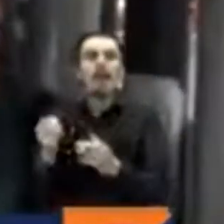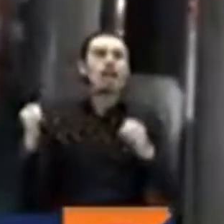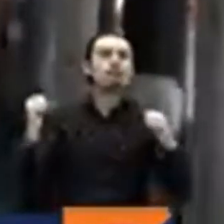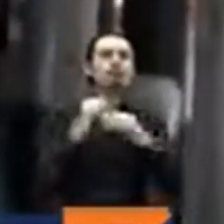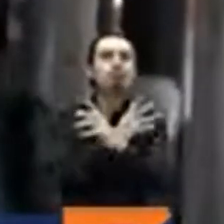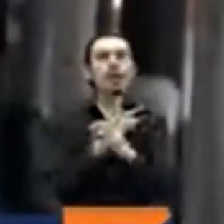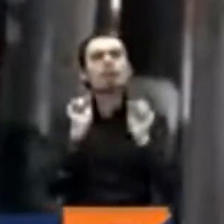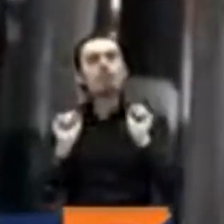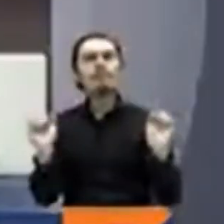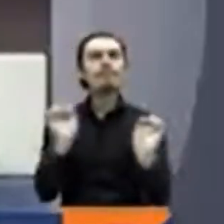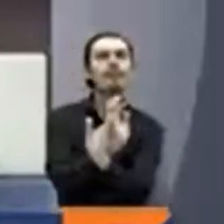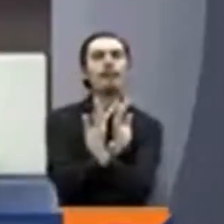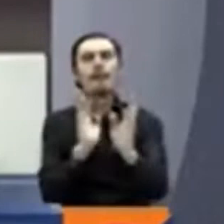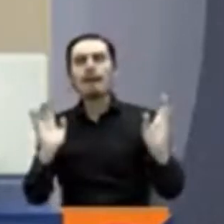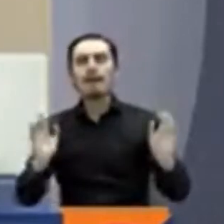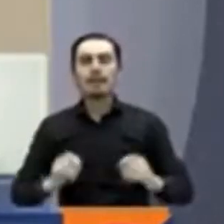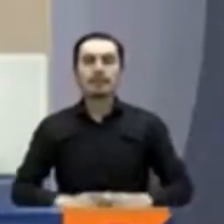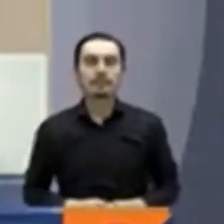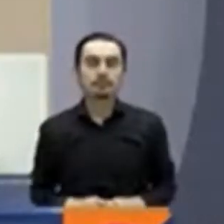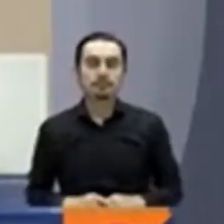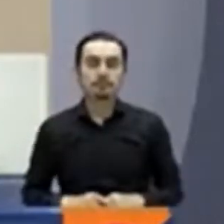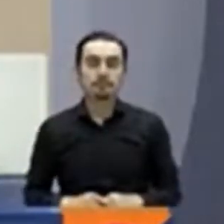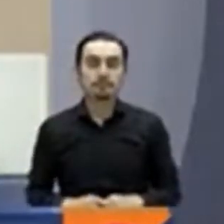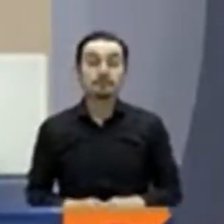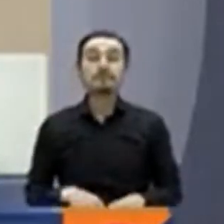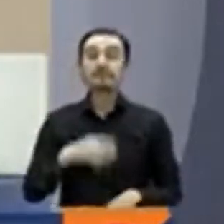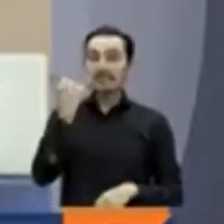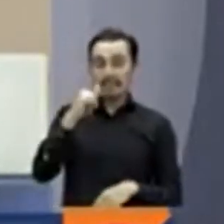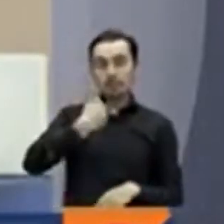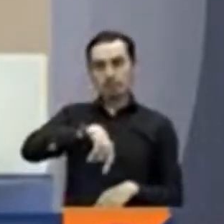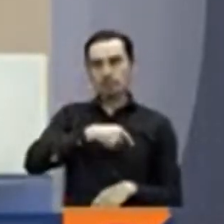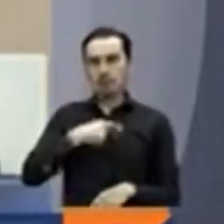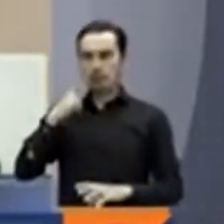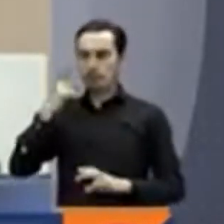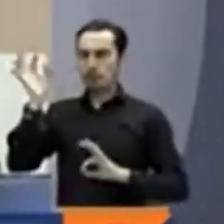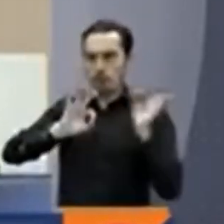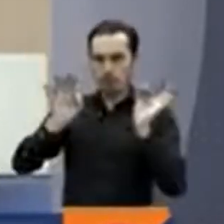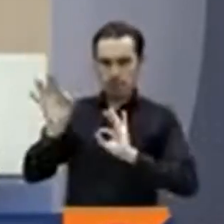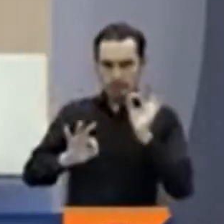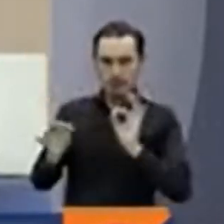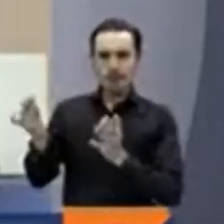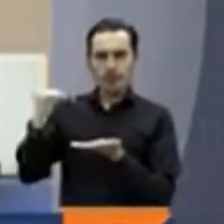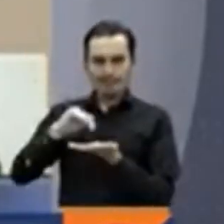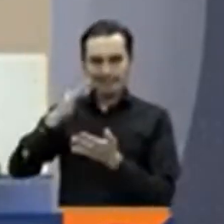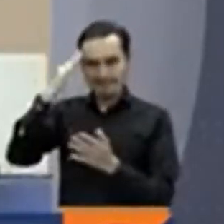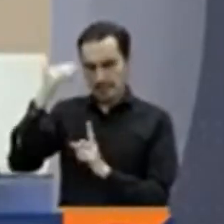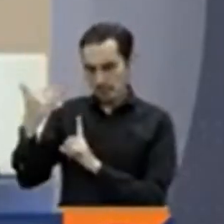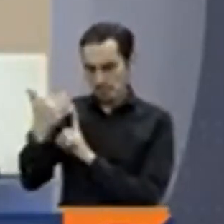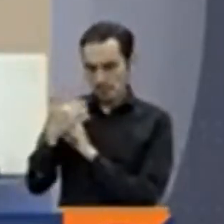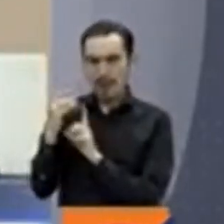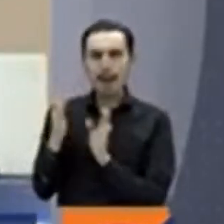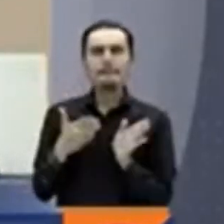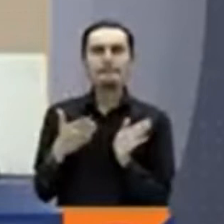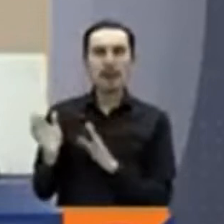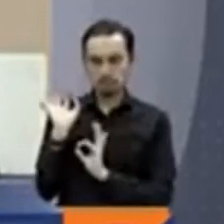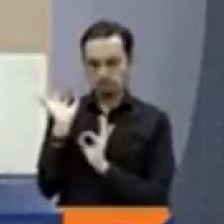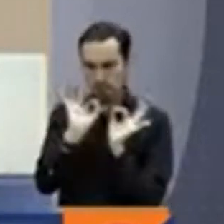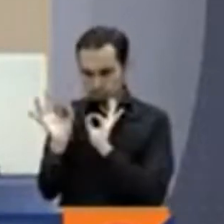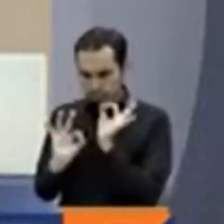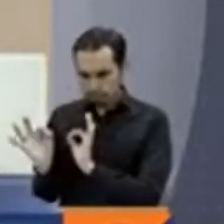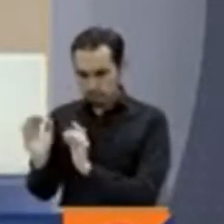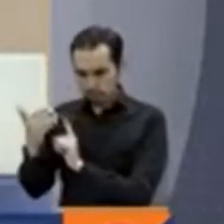alguna vez existió en frontera. Y ya se están dando las coordinaciones para la seguridad, los planes de seguridad